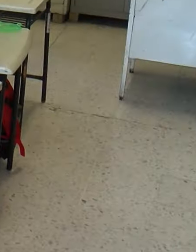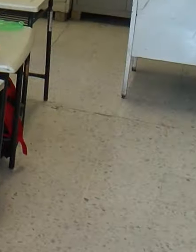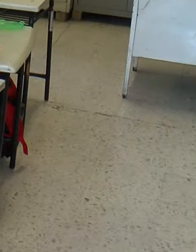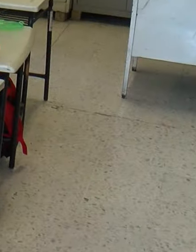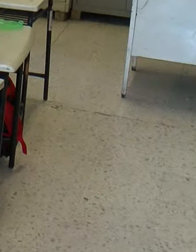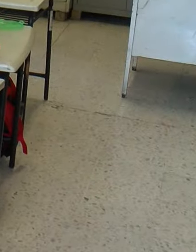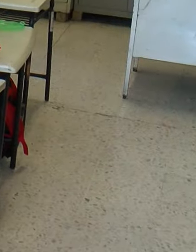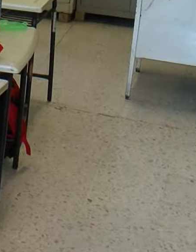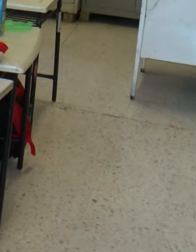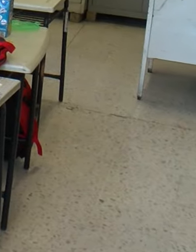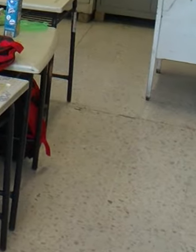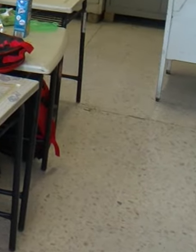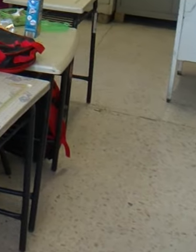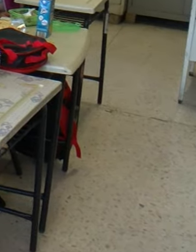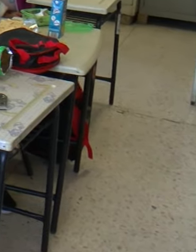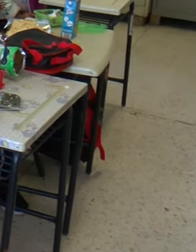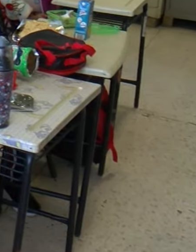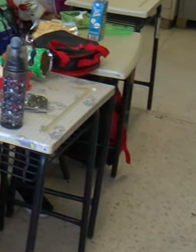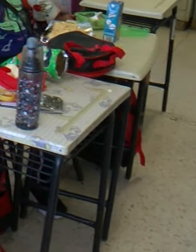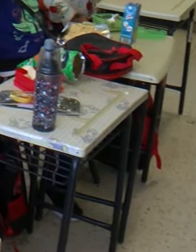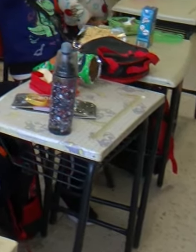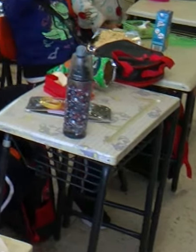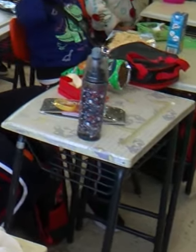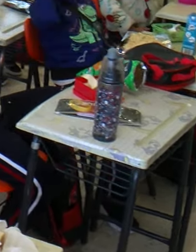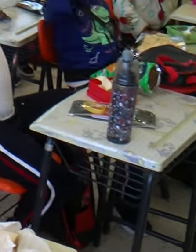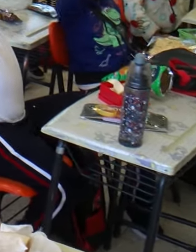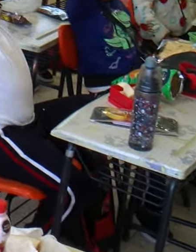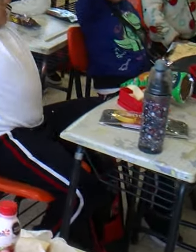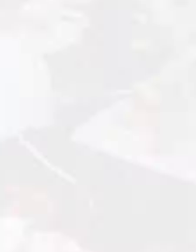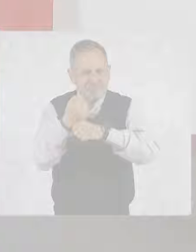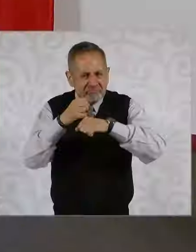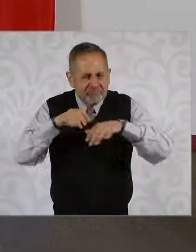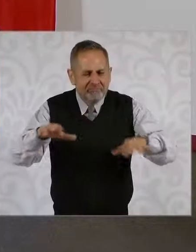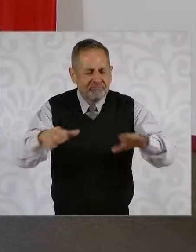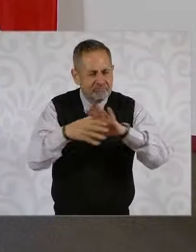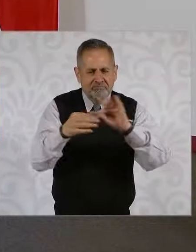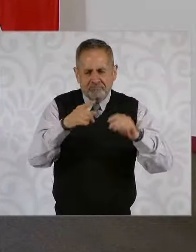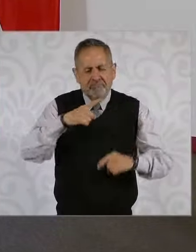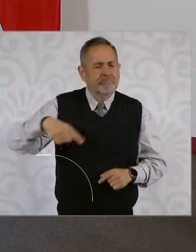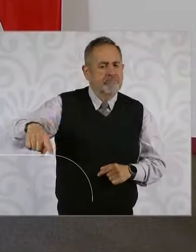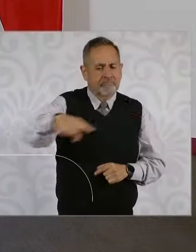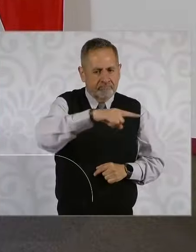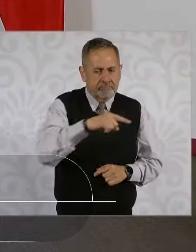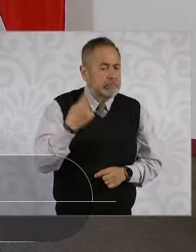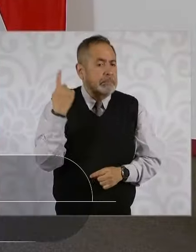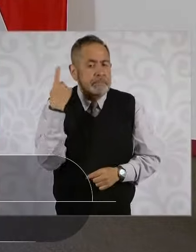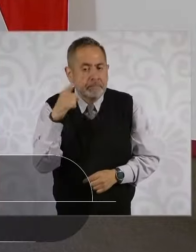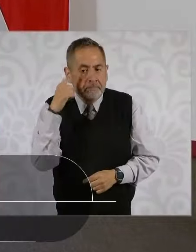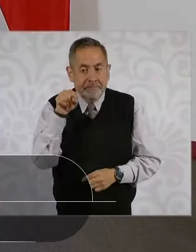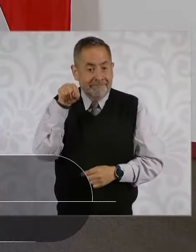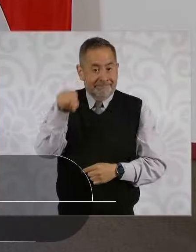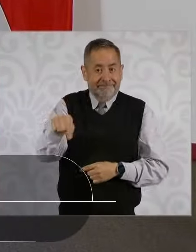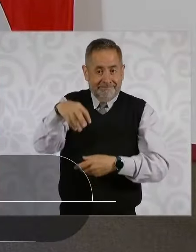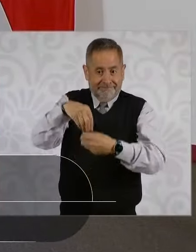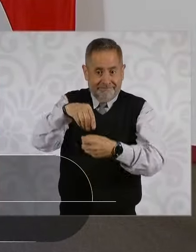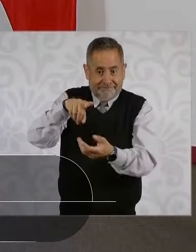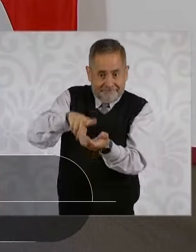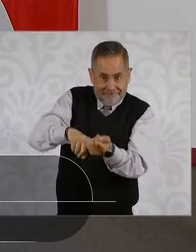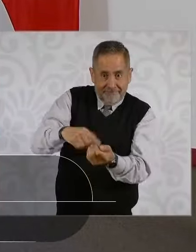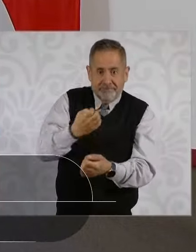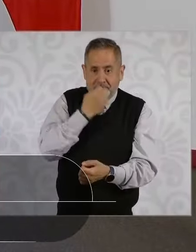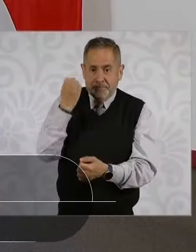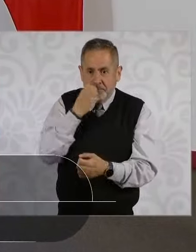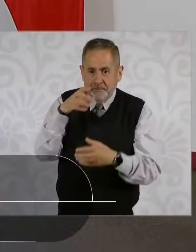los responsables de las cooperativas, dijo la presidenta de México, Claudia Sheinbaum. De tal manera que en las cooperativas de las escuelas se